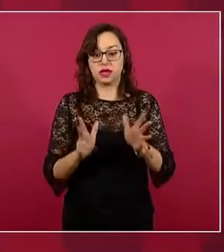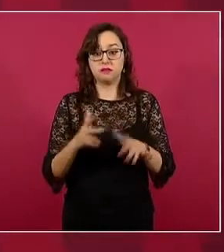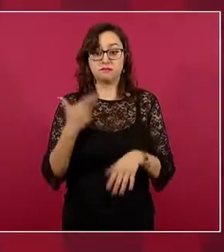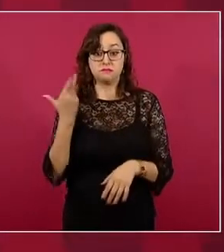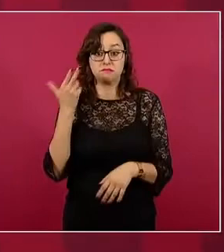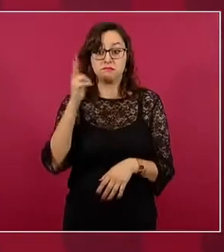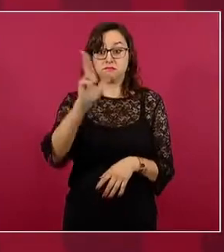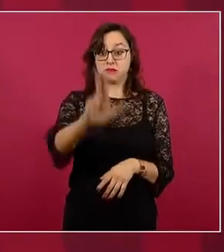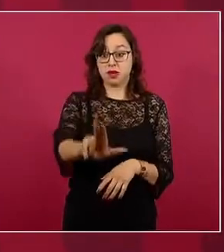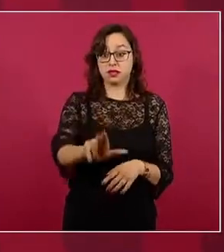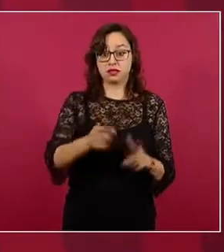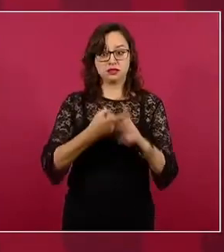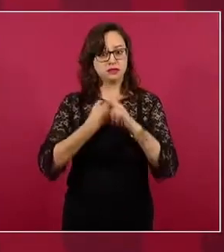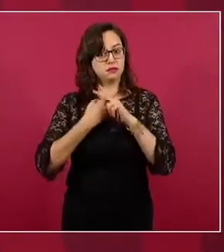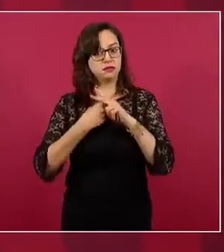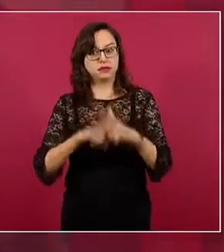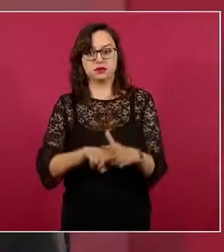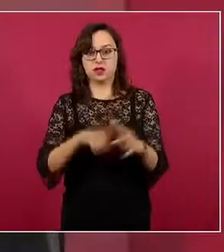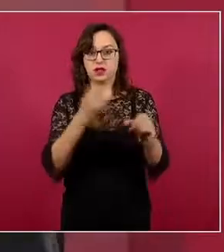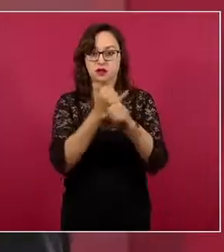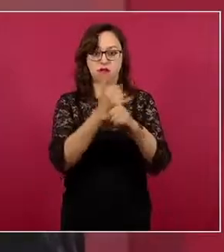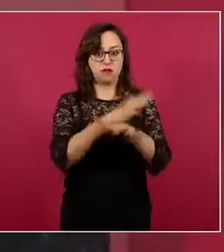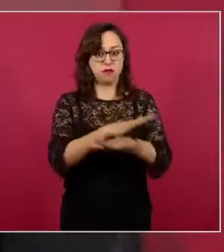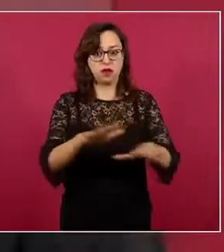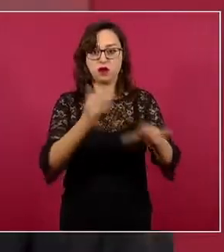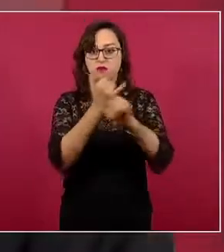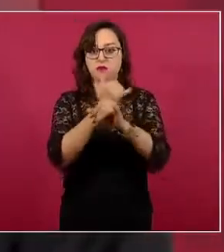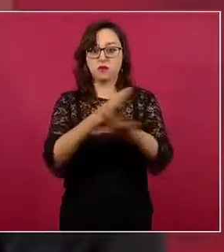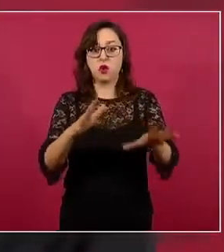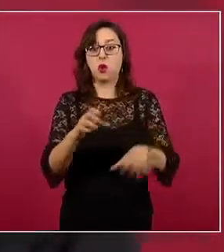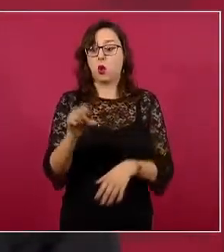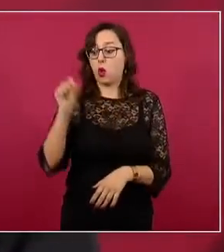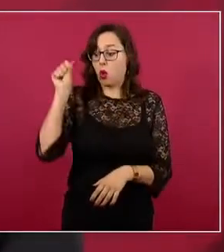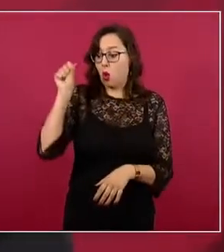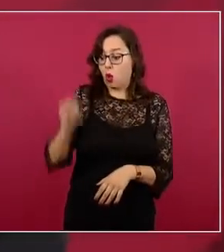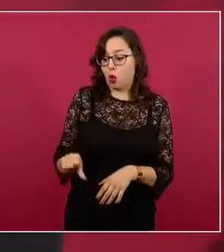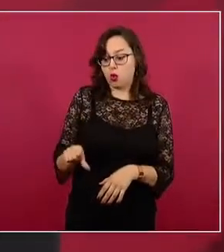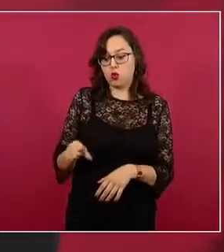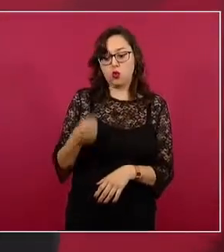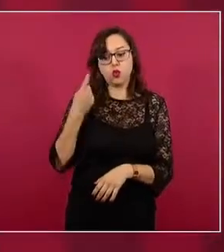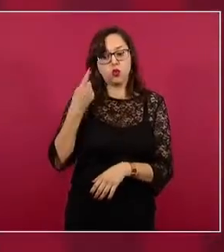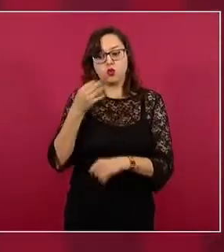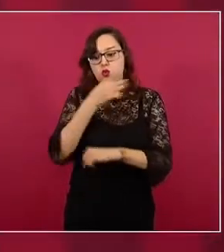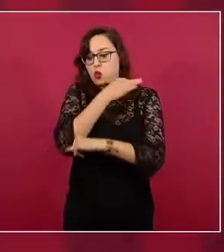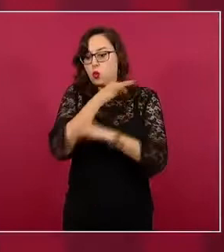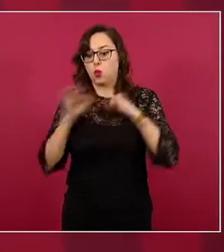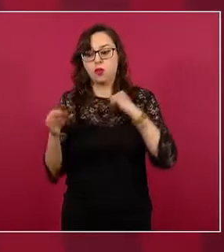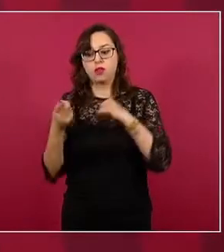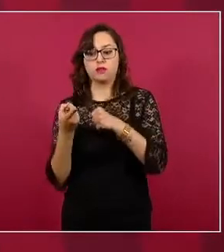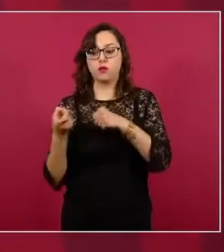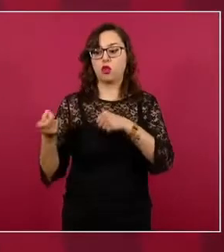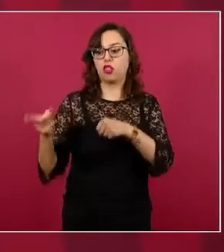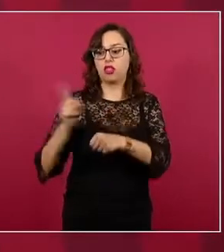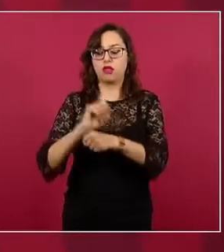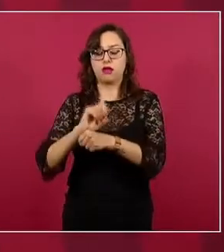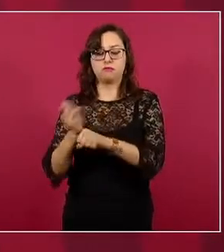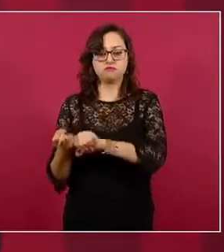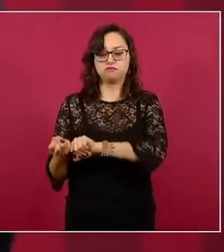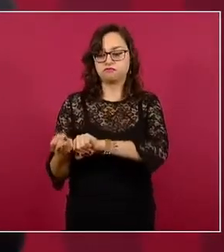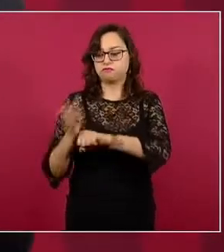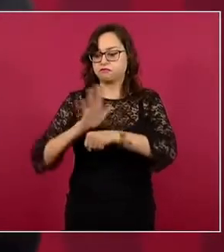martes. Hoy termina una etapa que tiene que ver